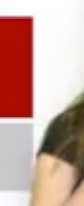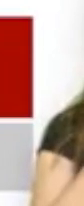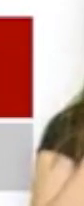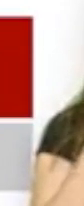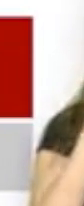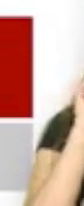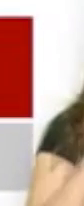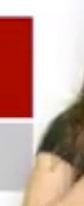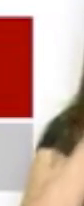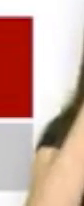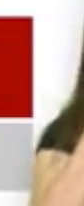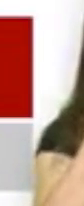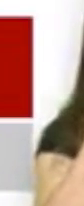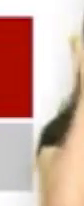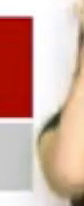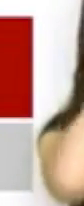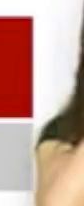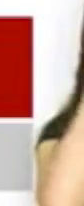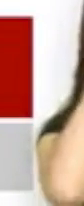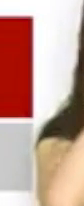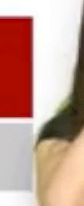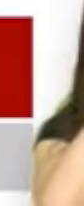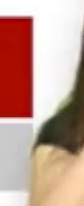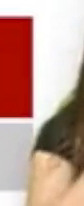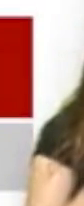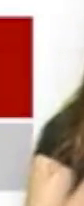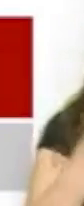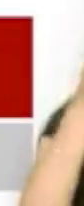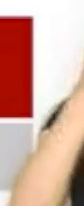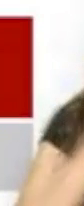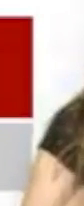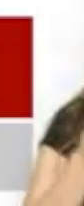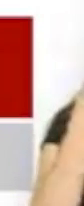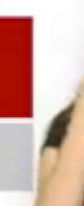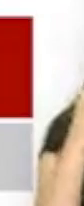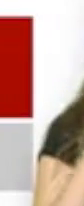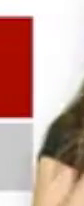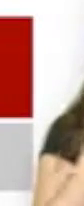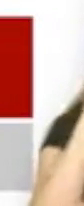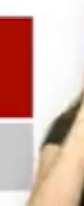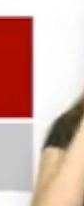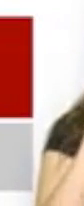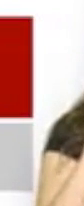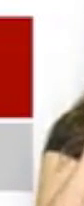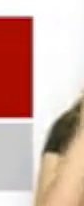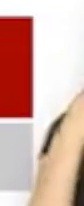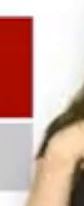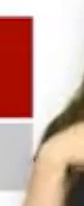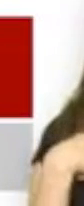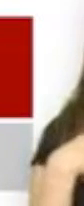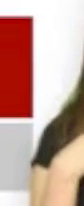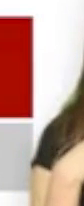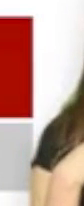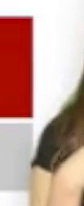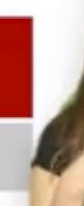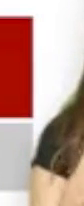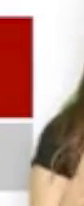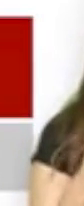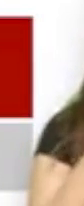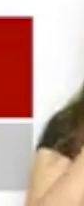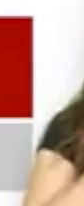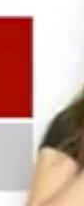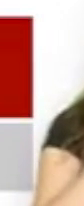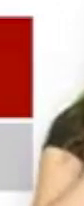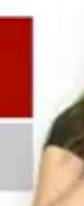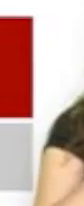respiratoria de ellos 2030 dieron positivo a coronavirus en resumen se han estudiado a